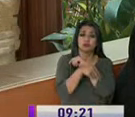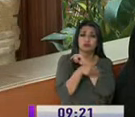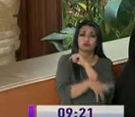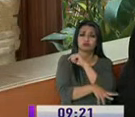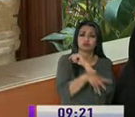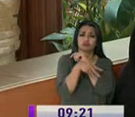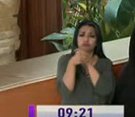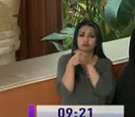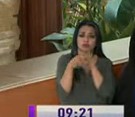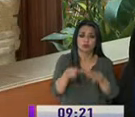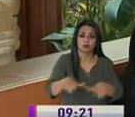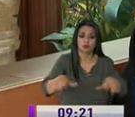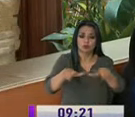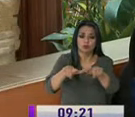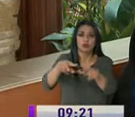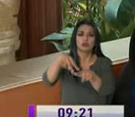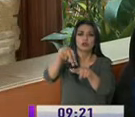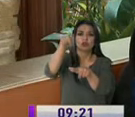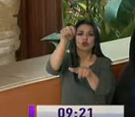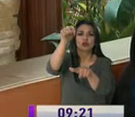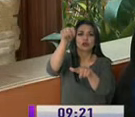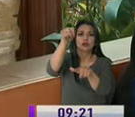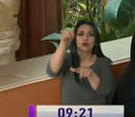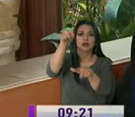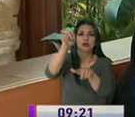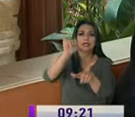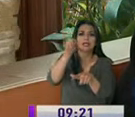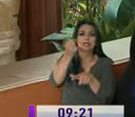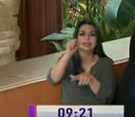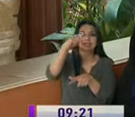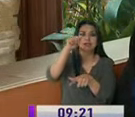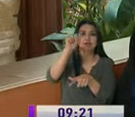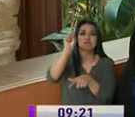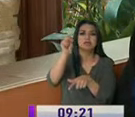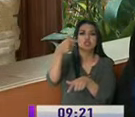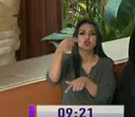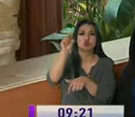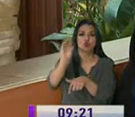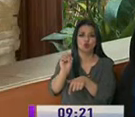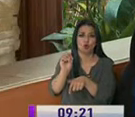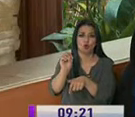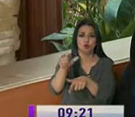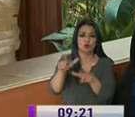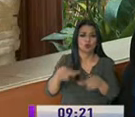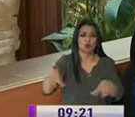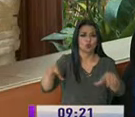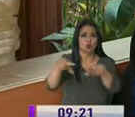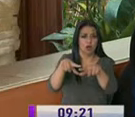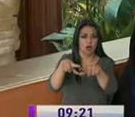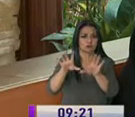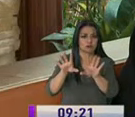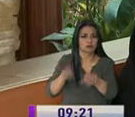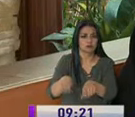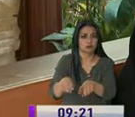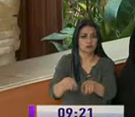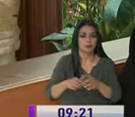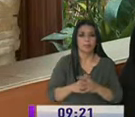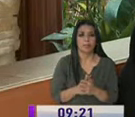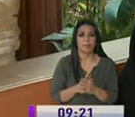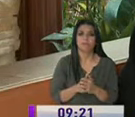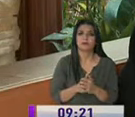de la zona norte del campo, del área Ispingo, que se encuentra en la zona de transición,